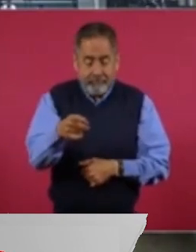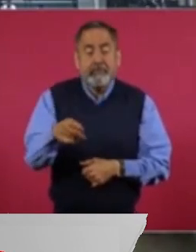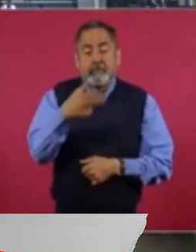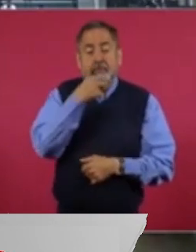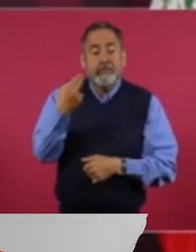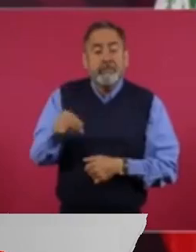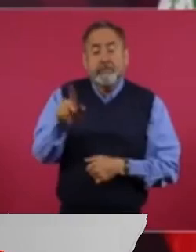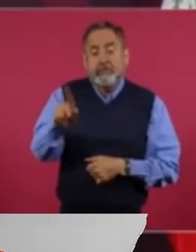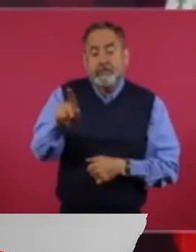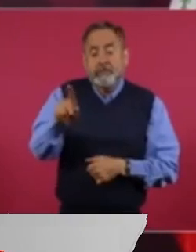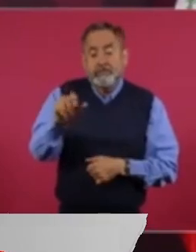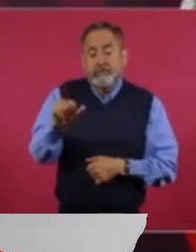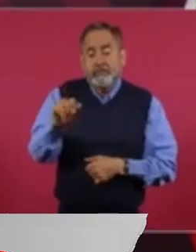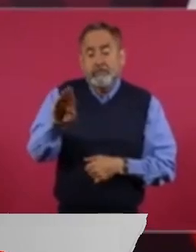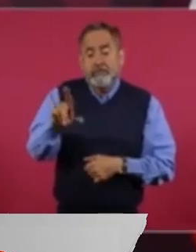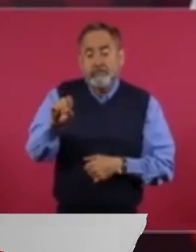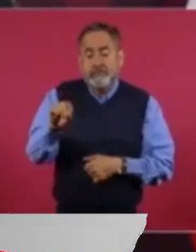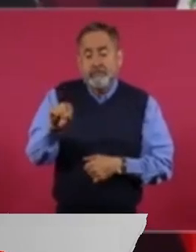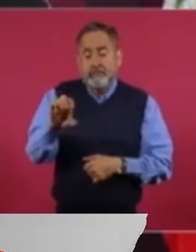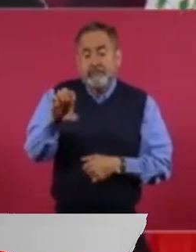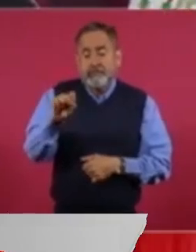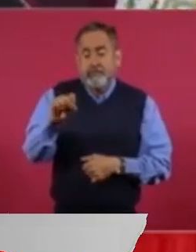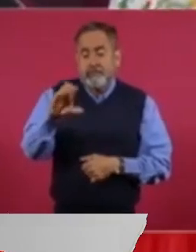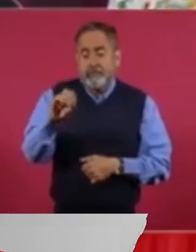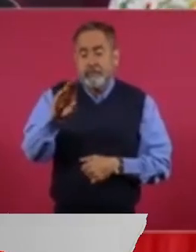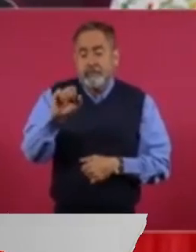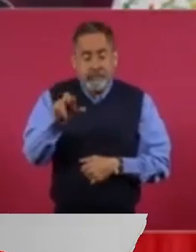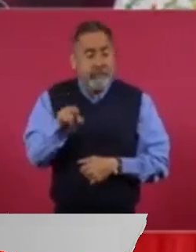Pablo Escobar, quería